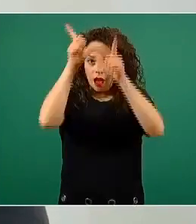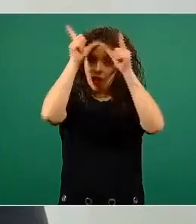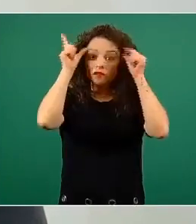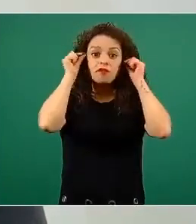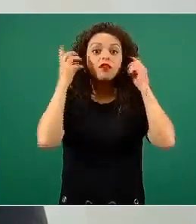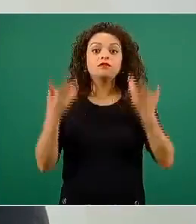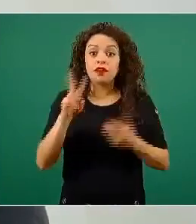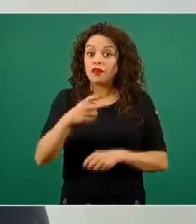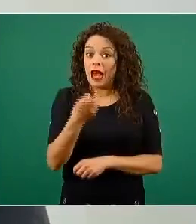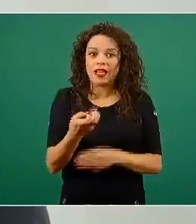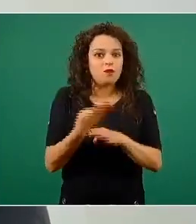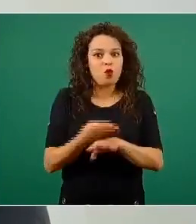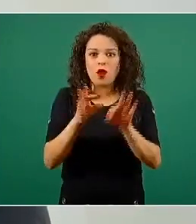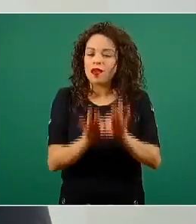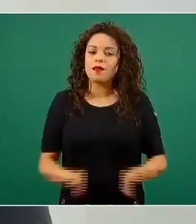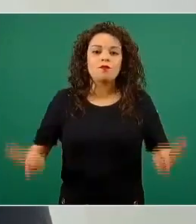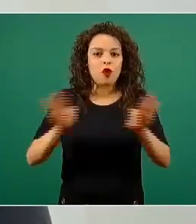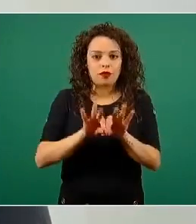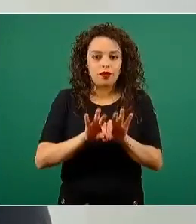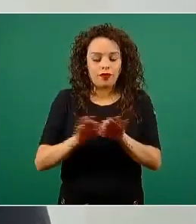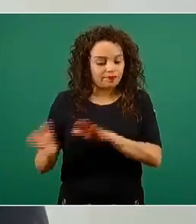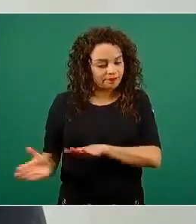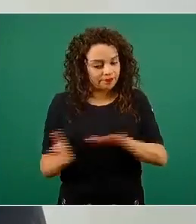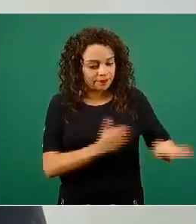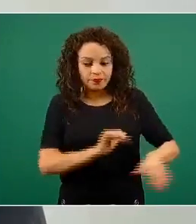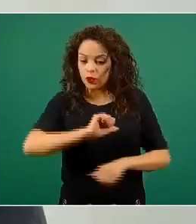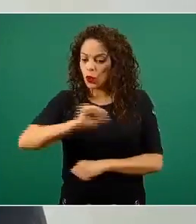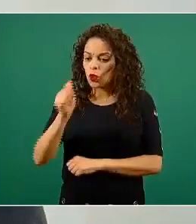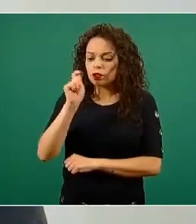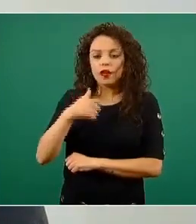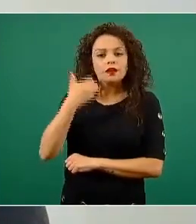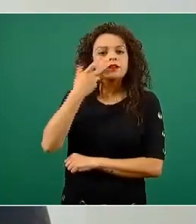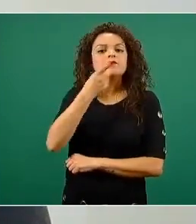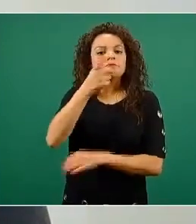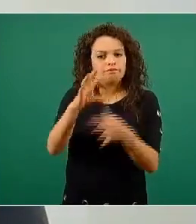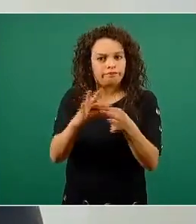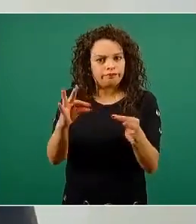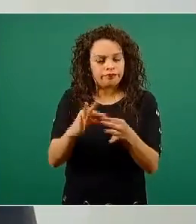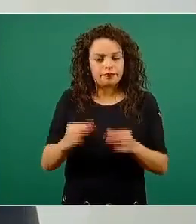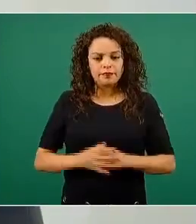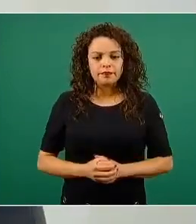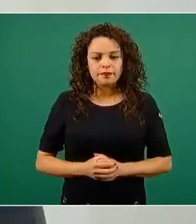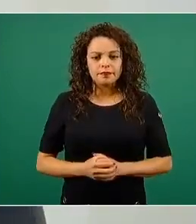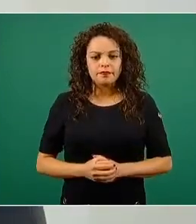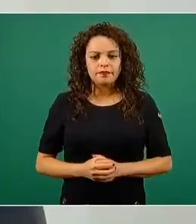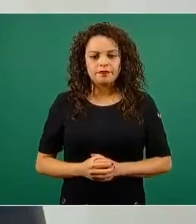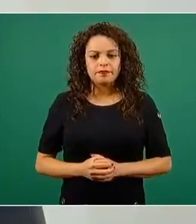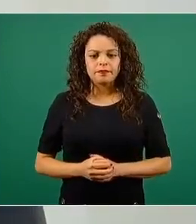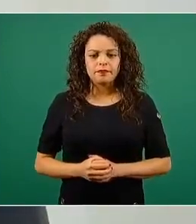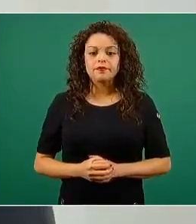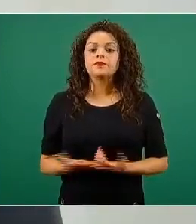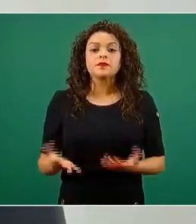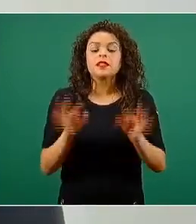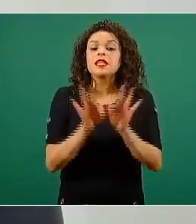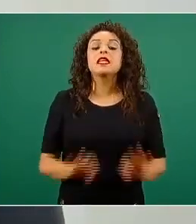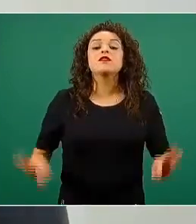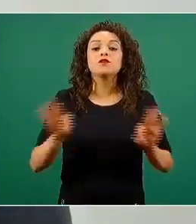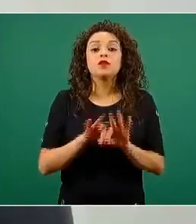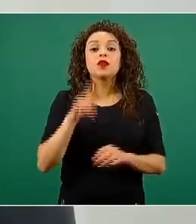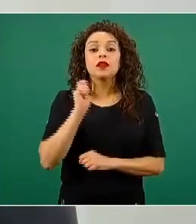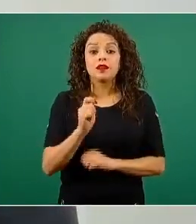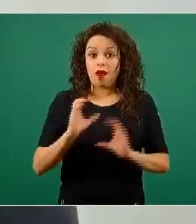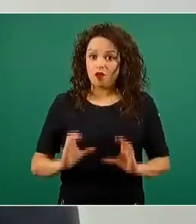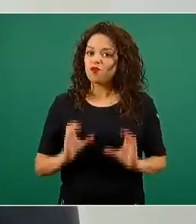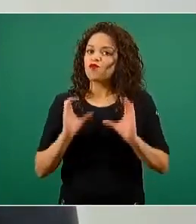Eso era importante. Lo siguiente que quiero resaltar de este plan es la importancia del cuidado de